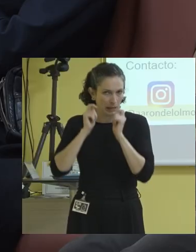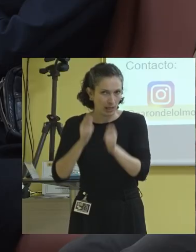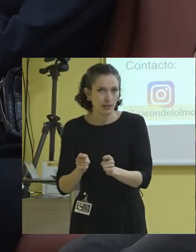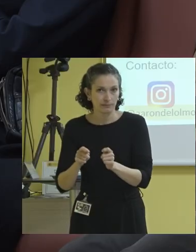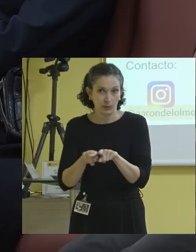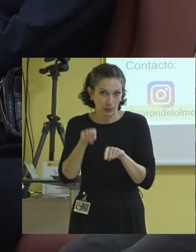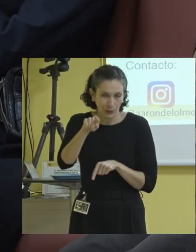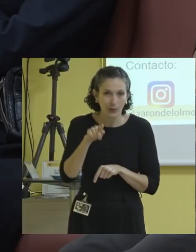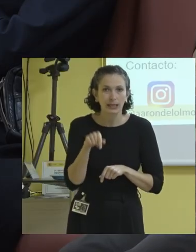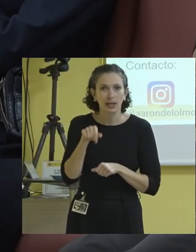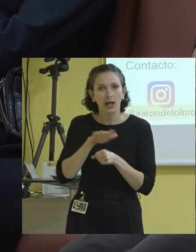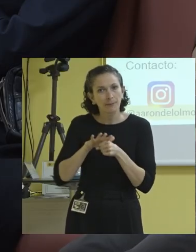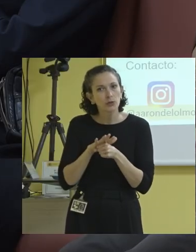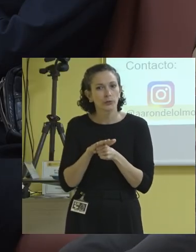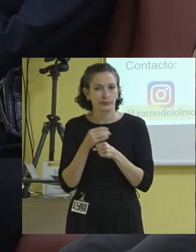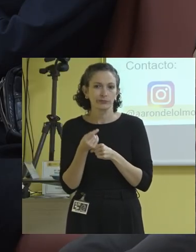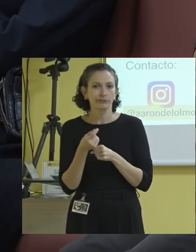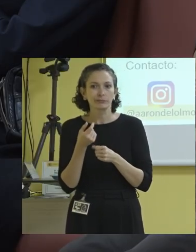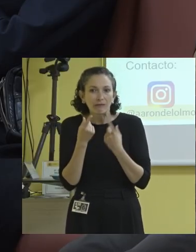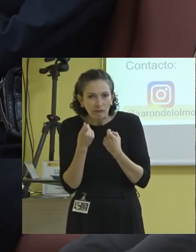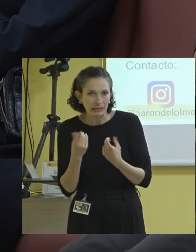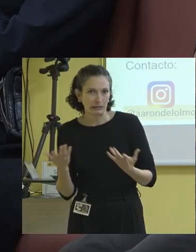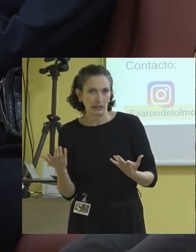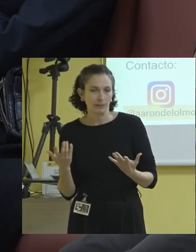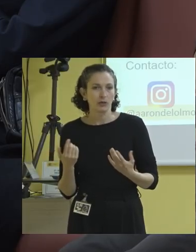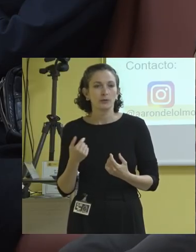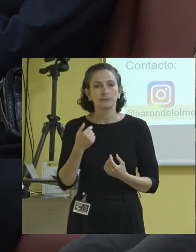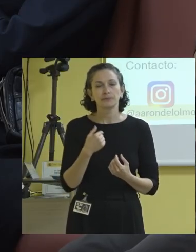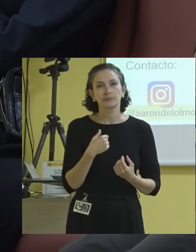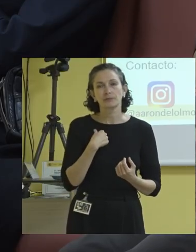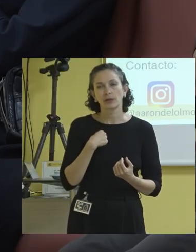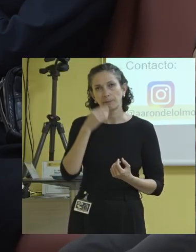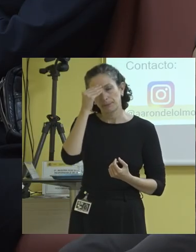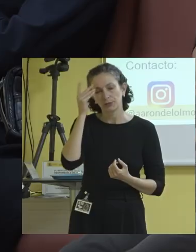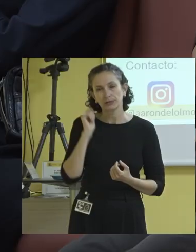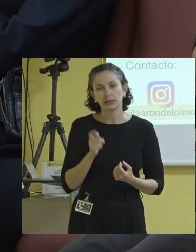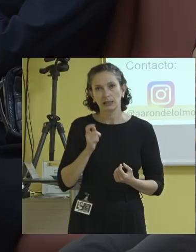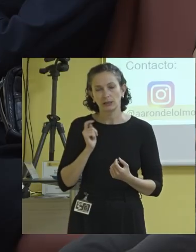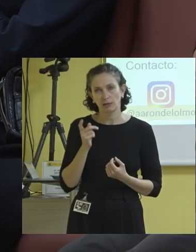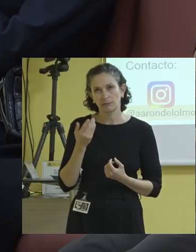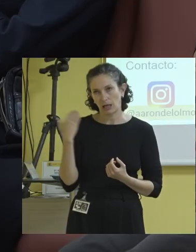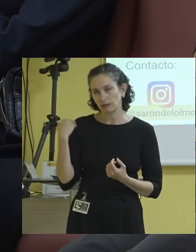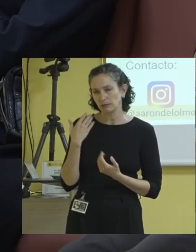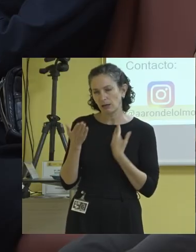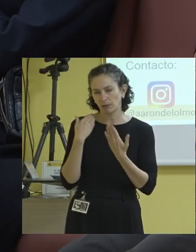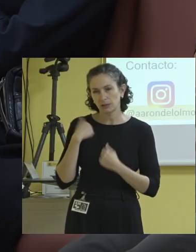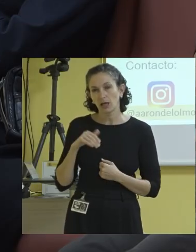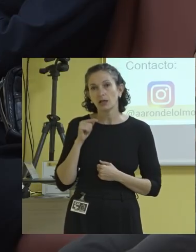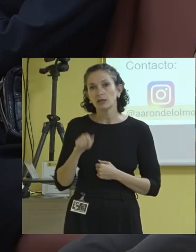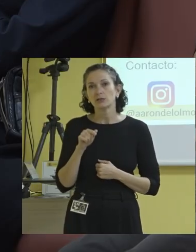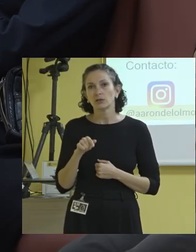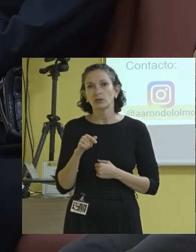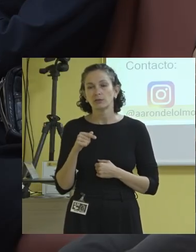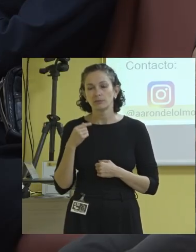tú, donde ahí hay un campo que rellenar. Pero yo veo una cosa de que muchas veces lo hemos estado hablando, o sea, ahí lo que llena más no es lo que